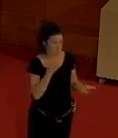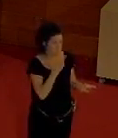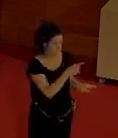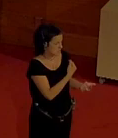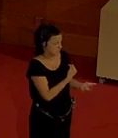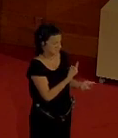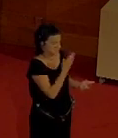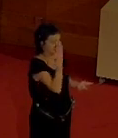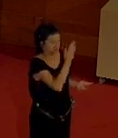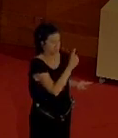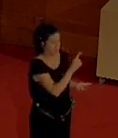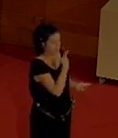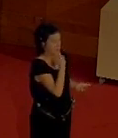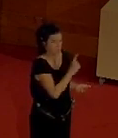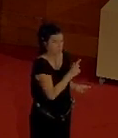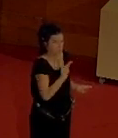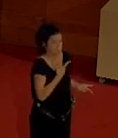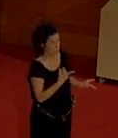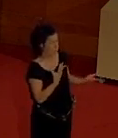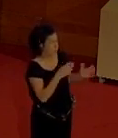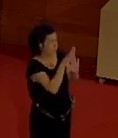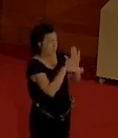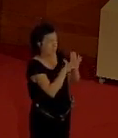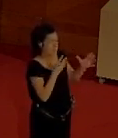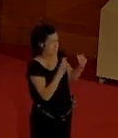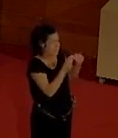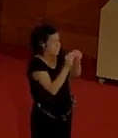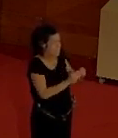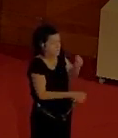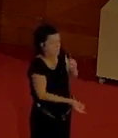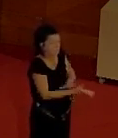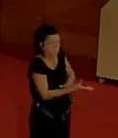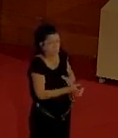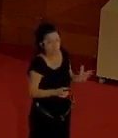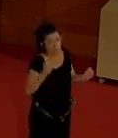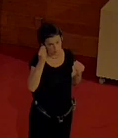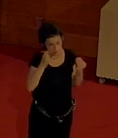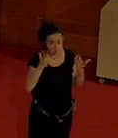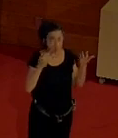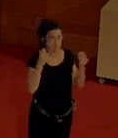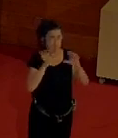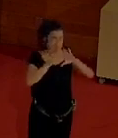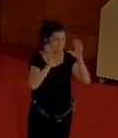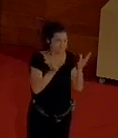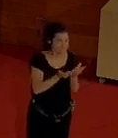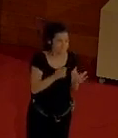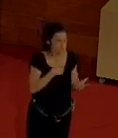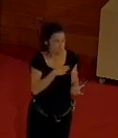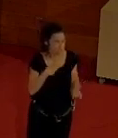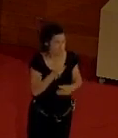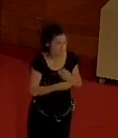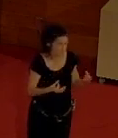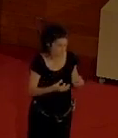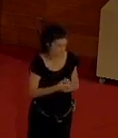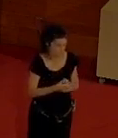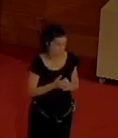del cuarto pues tendrás que tener un programita un poquito más elaborado de qué quieres hacer tú en el mundo luego desde ese punto de vista y